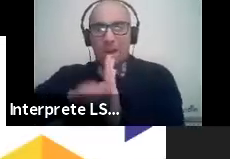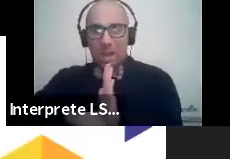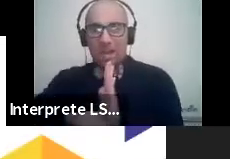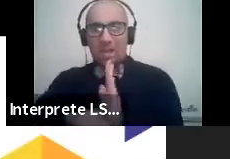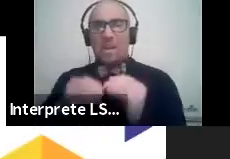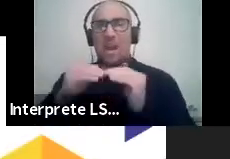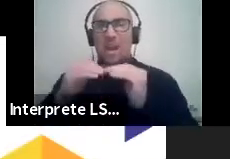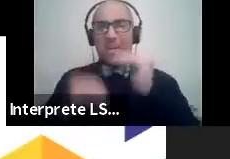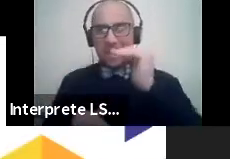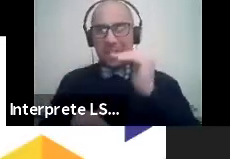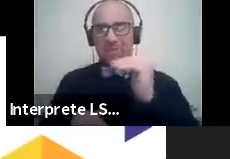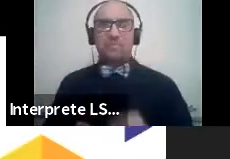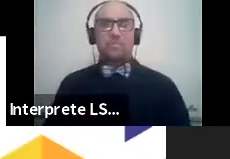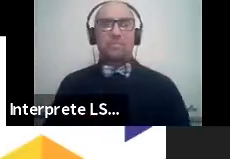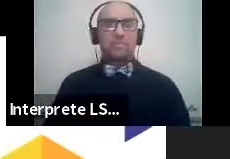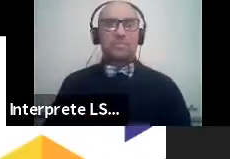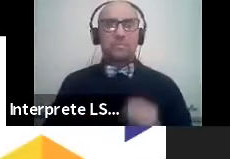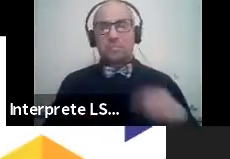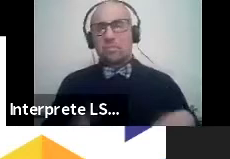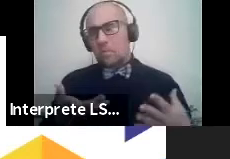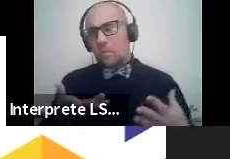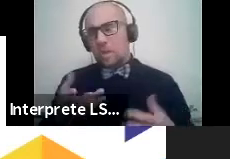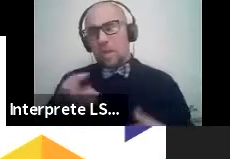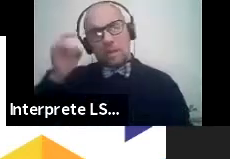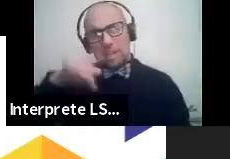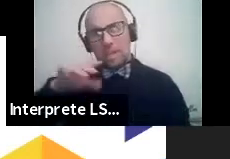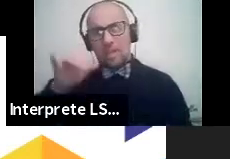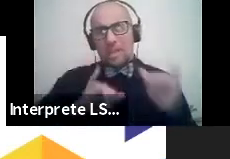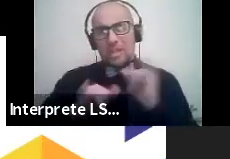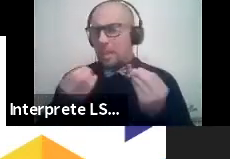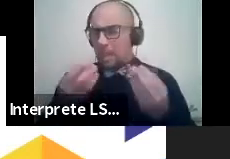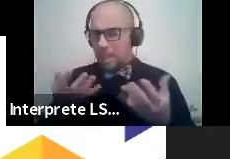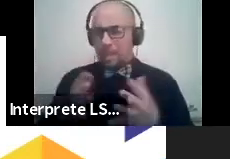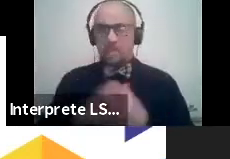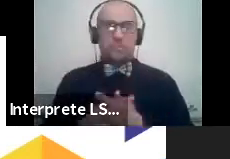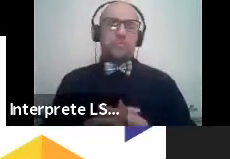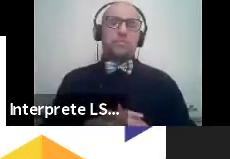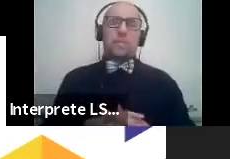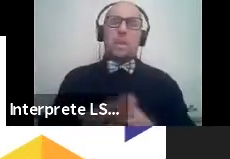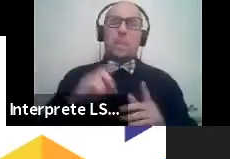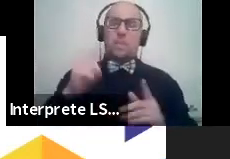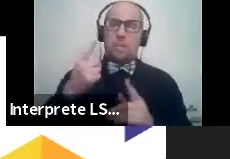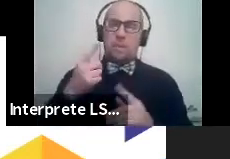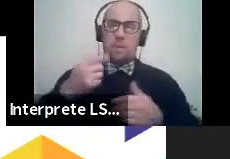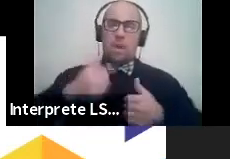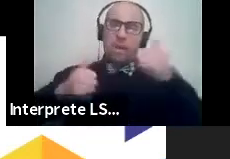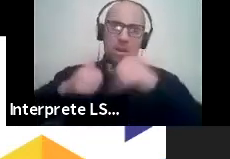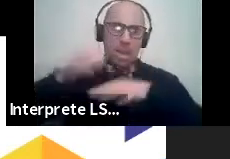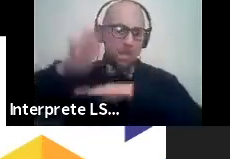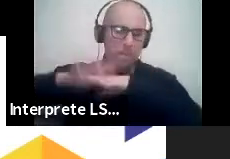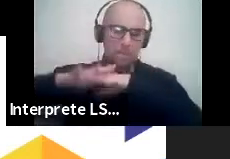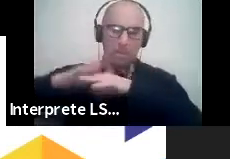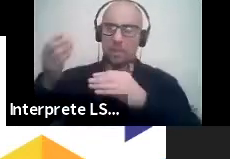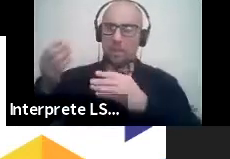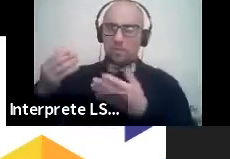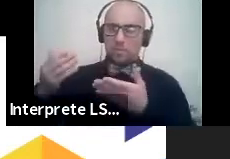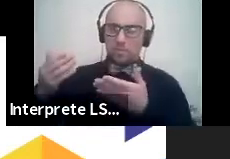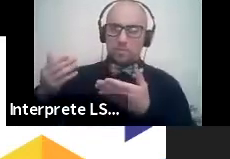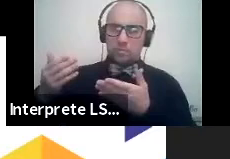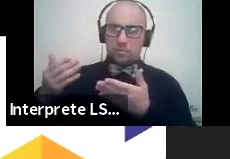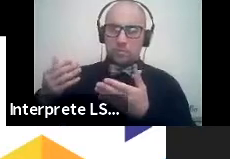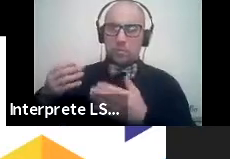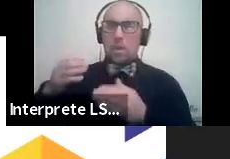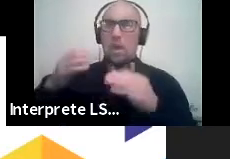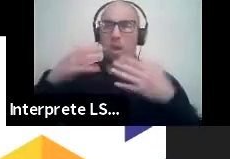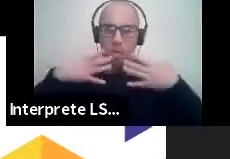¿Qué se sabe, de acuerdo a la ciencia? Es que, pues, primero que nada, las habilidades matemáticas de los niños y las niñas, la biología es la misma.